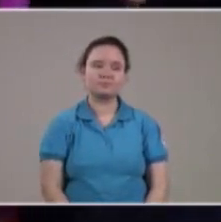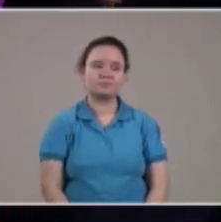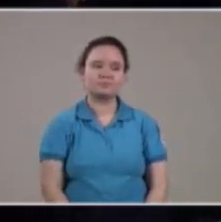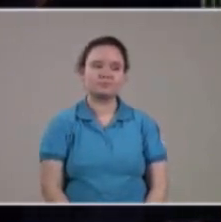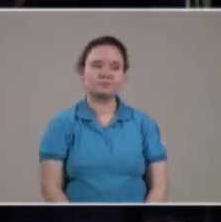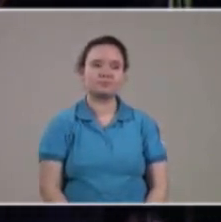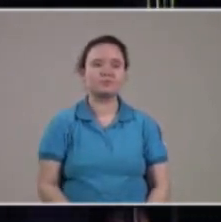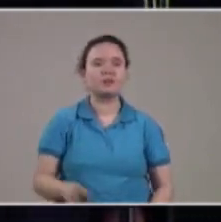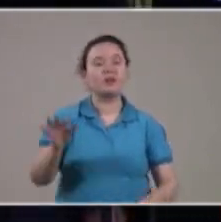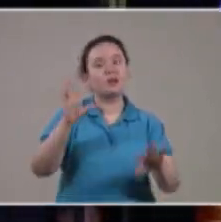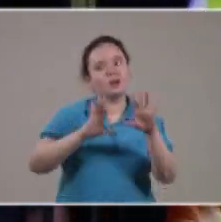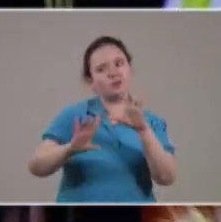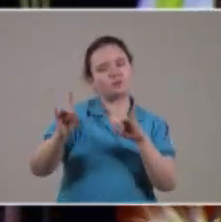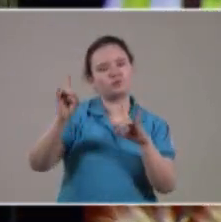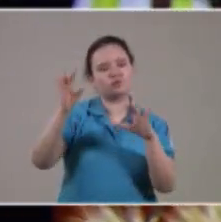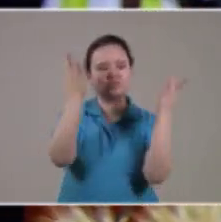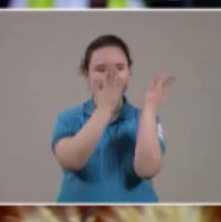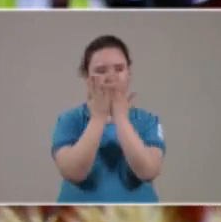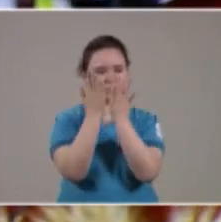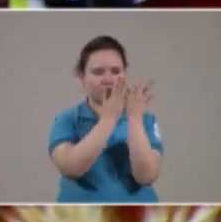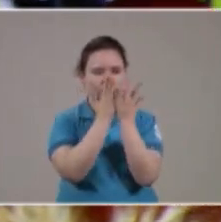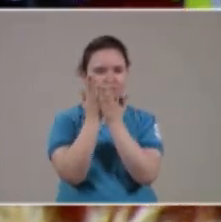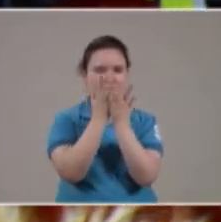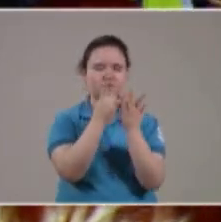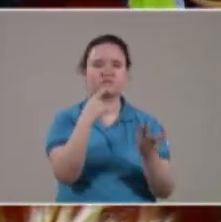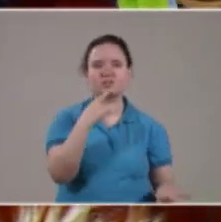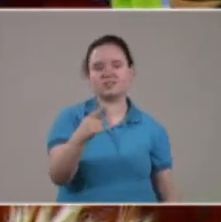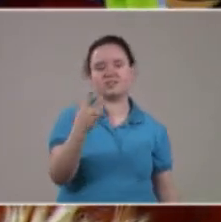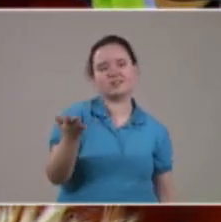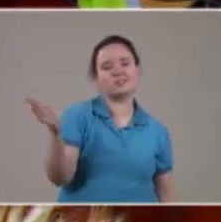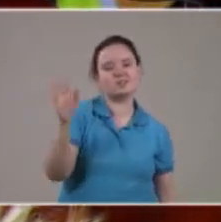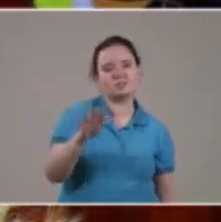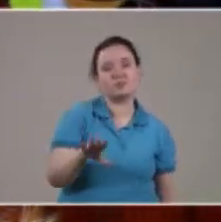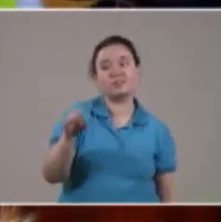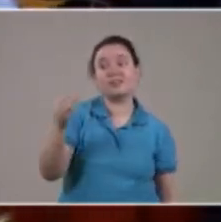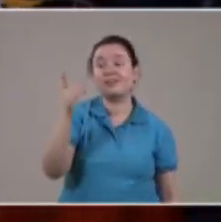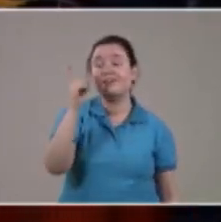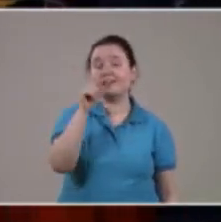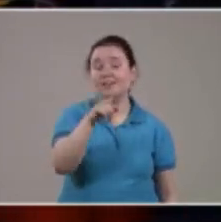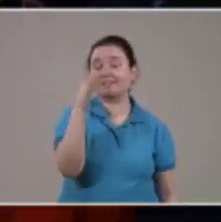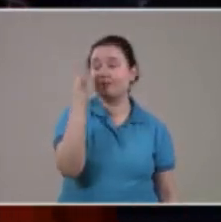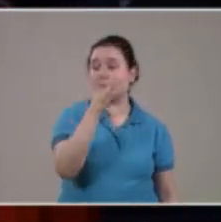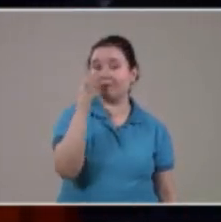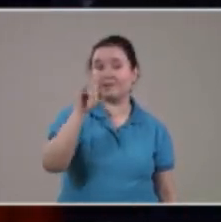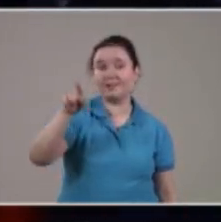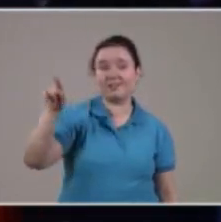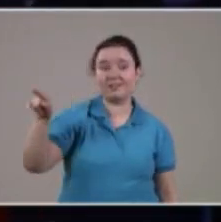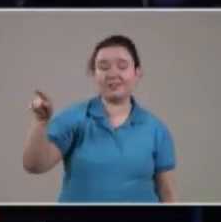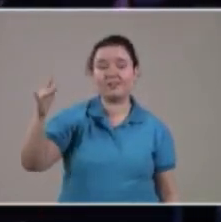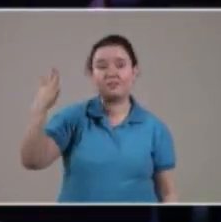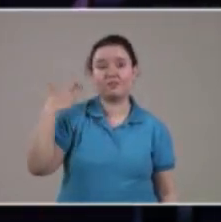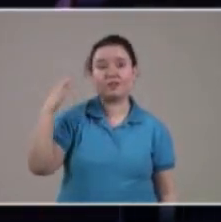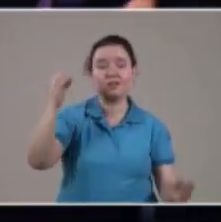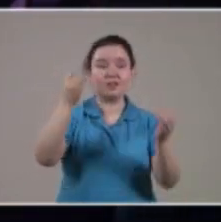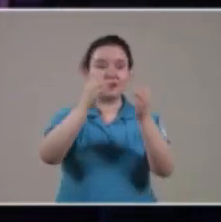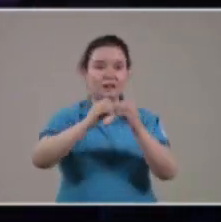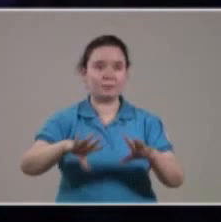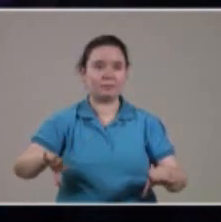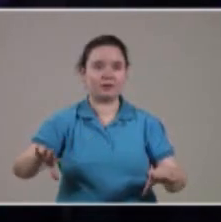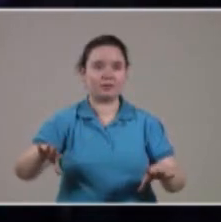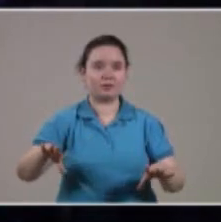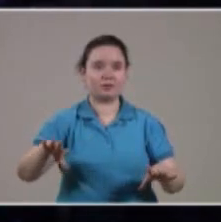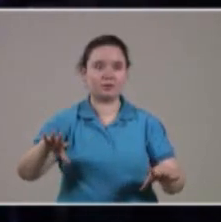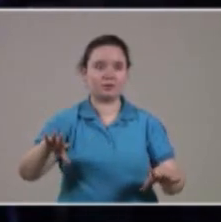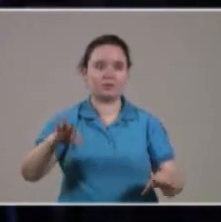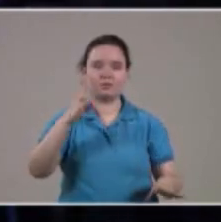adelante, algunos teólogos comentan que ella fue la que perdió sus hijos que había tenido con otro